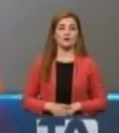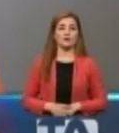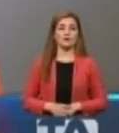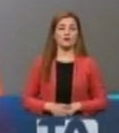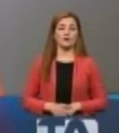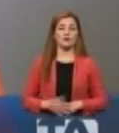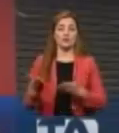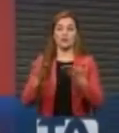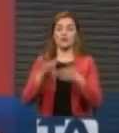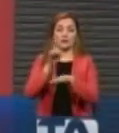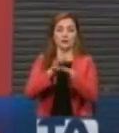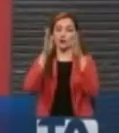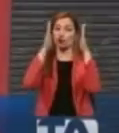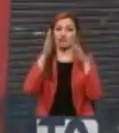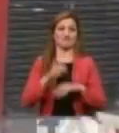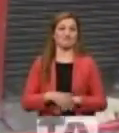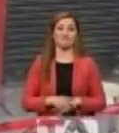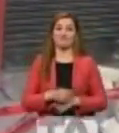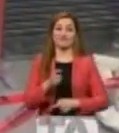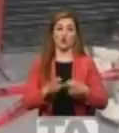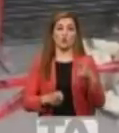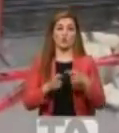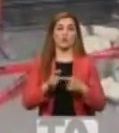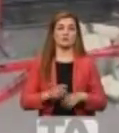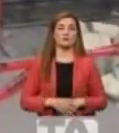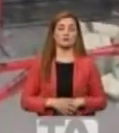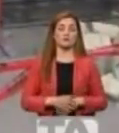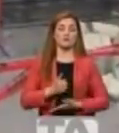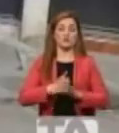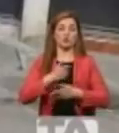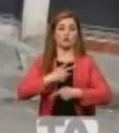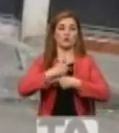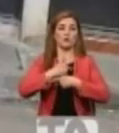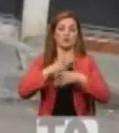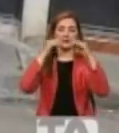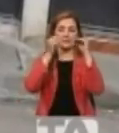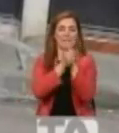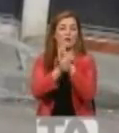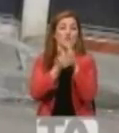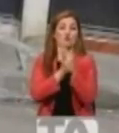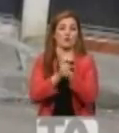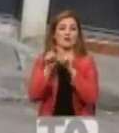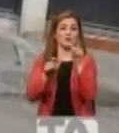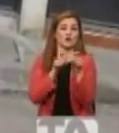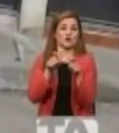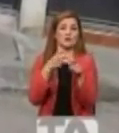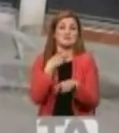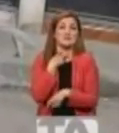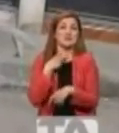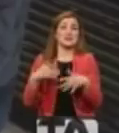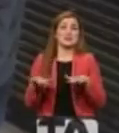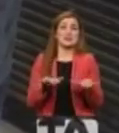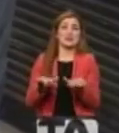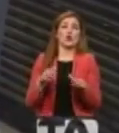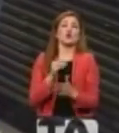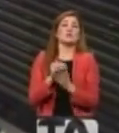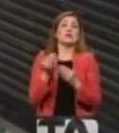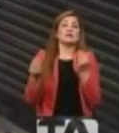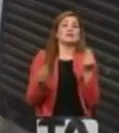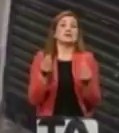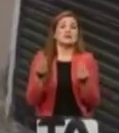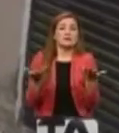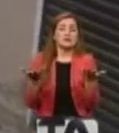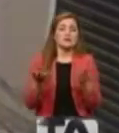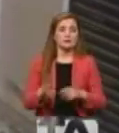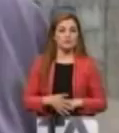brindar el servicio de salud. Recibieron medidas de autoprotección ante sismos, ya que el temor y el miedo de un nuevo movimiento de la tierra permanece en